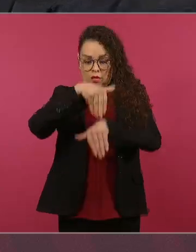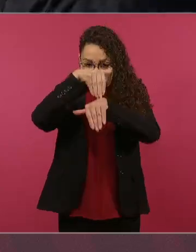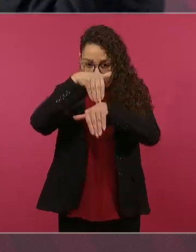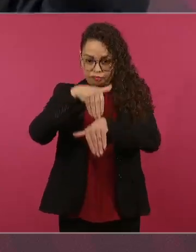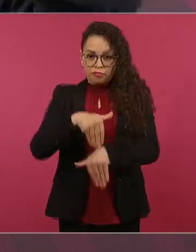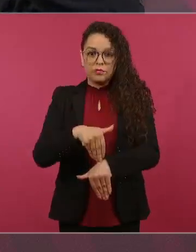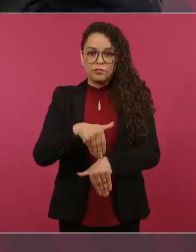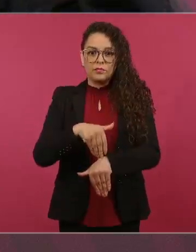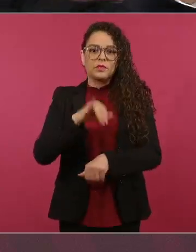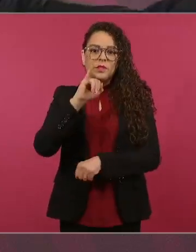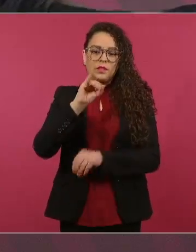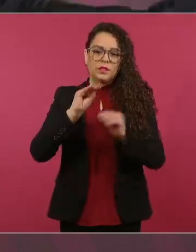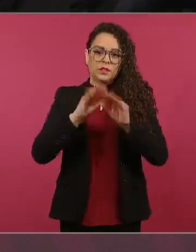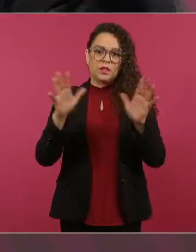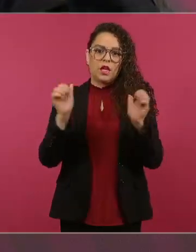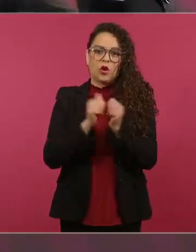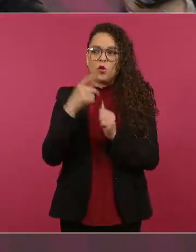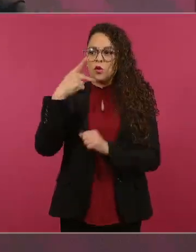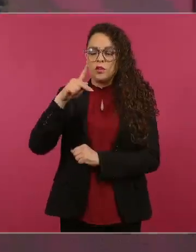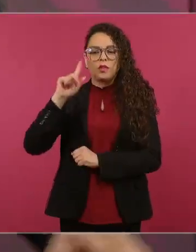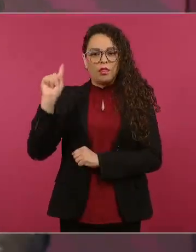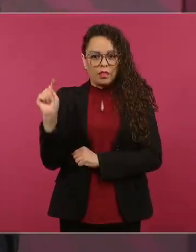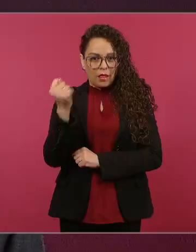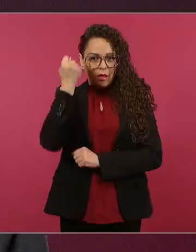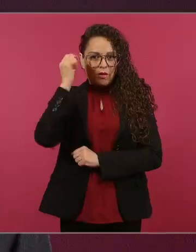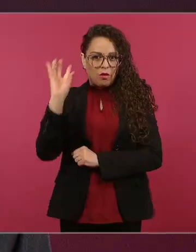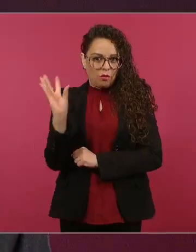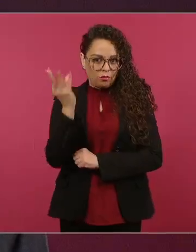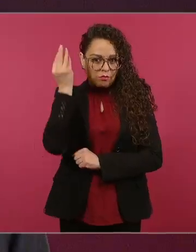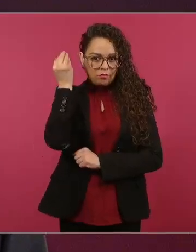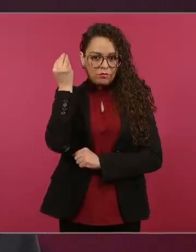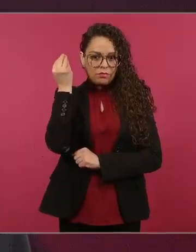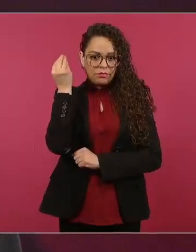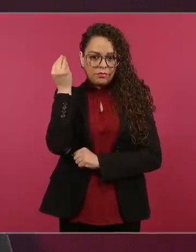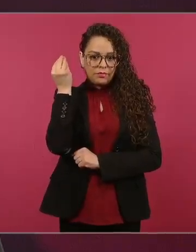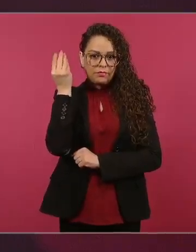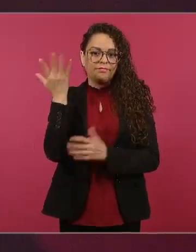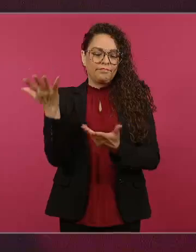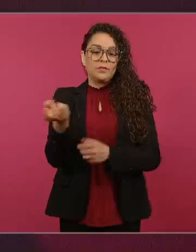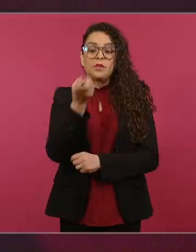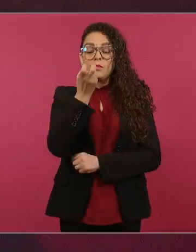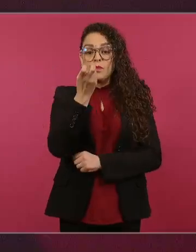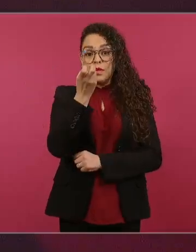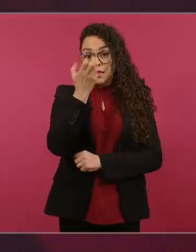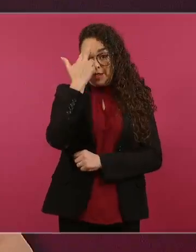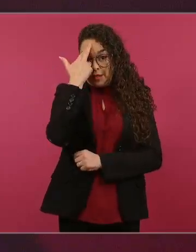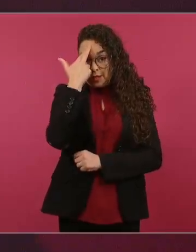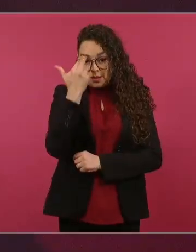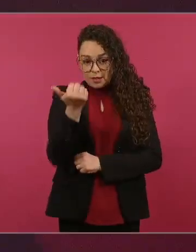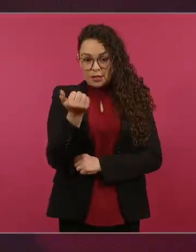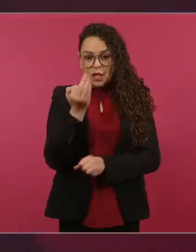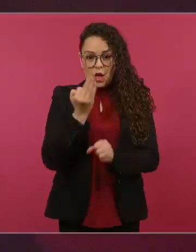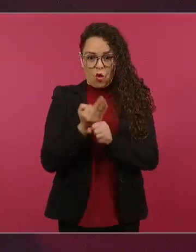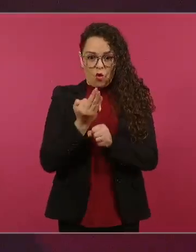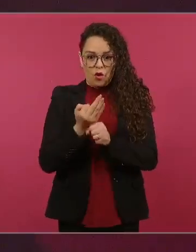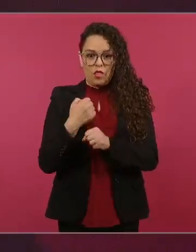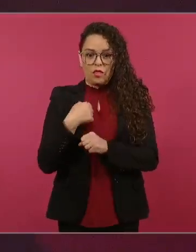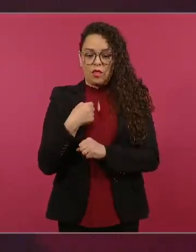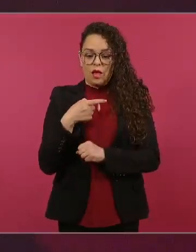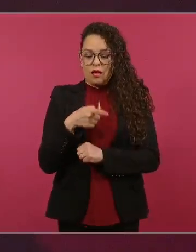la inteligencia manejada por eso. Entonces, por eso hablo, como hubo